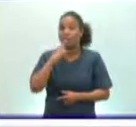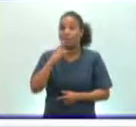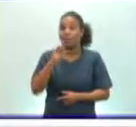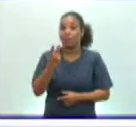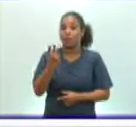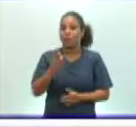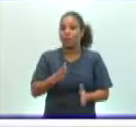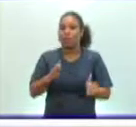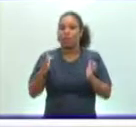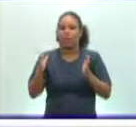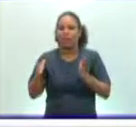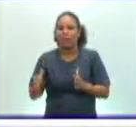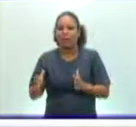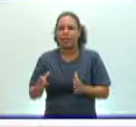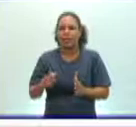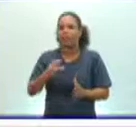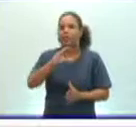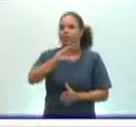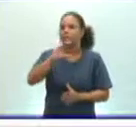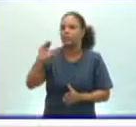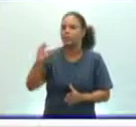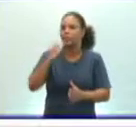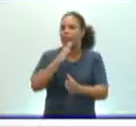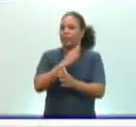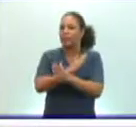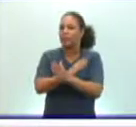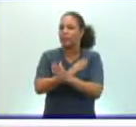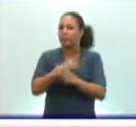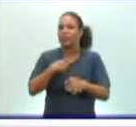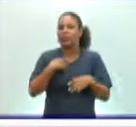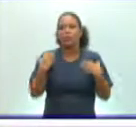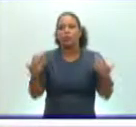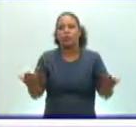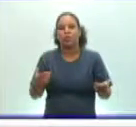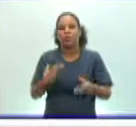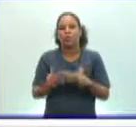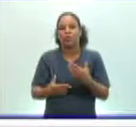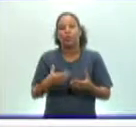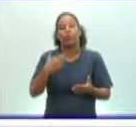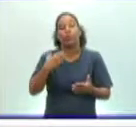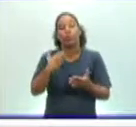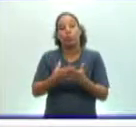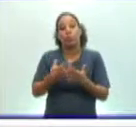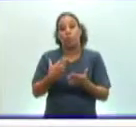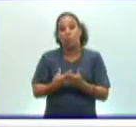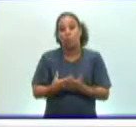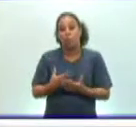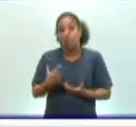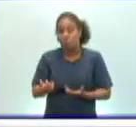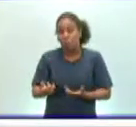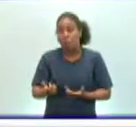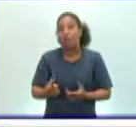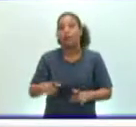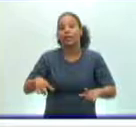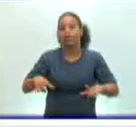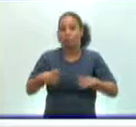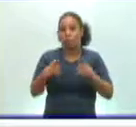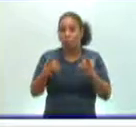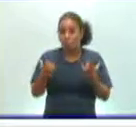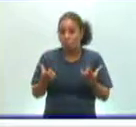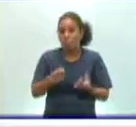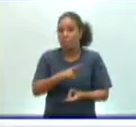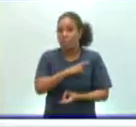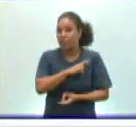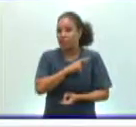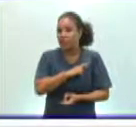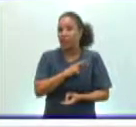teorema de las transversales. ¿Qué tenemos que hacer entonces? Verificar que las condiciones que cumplen estos